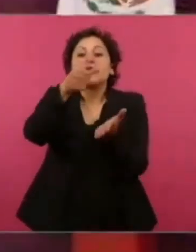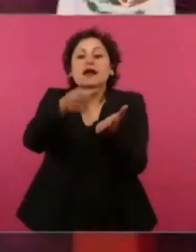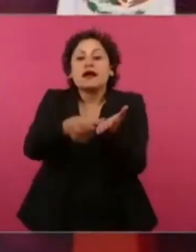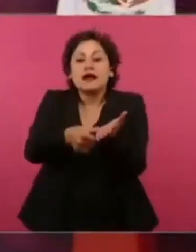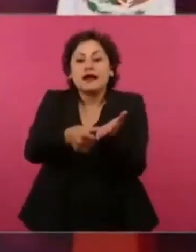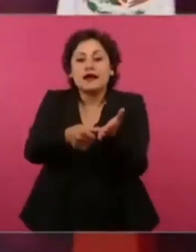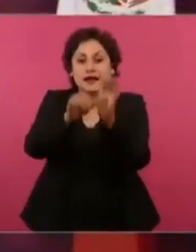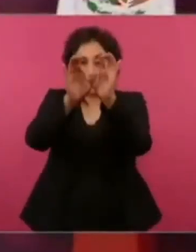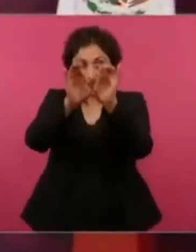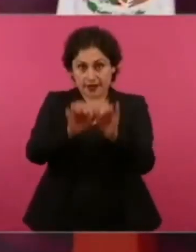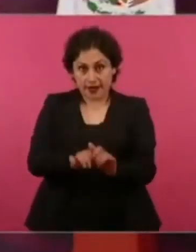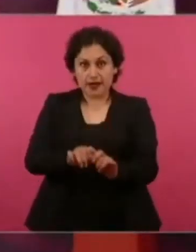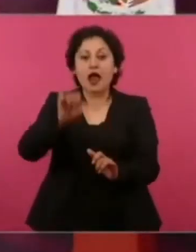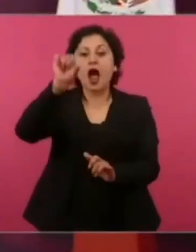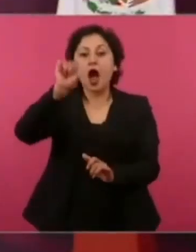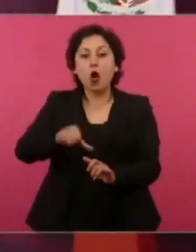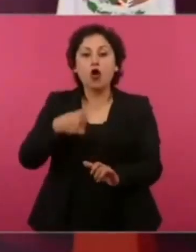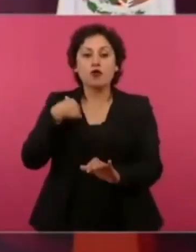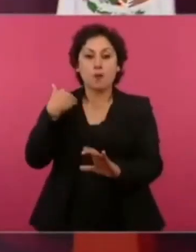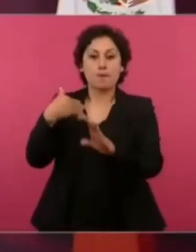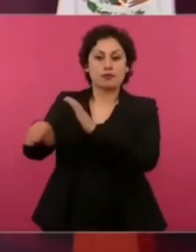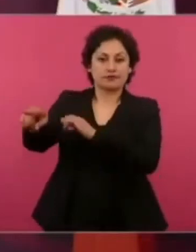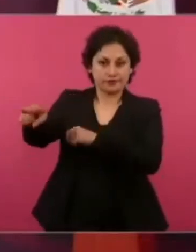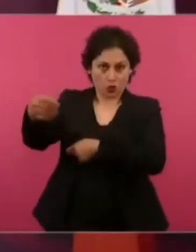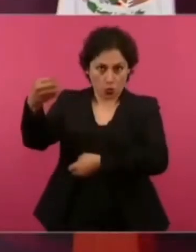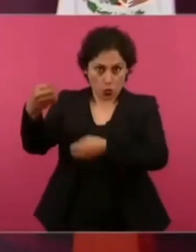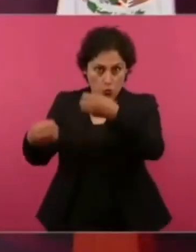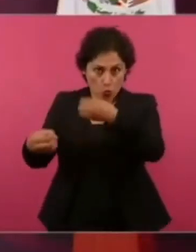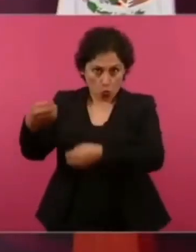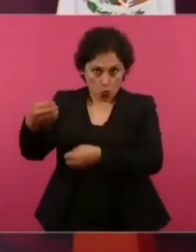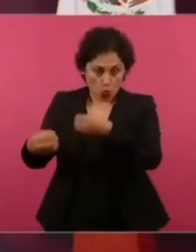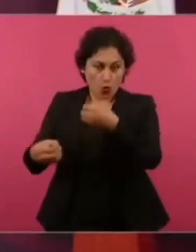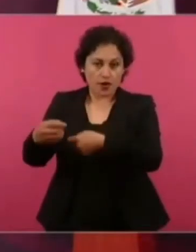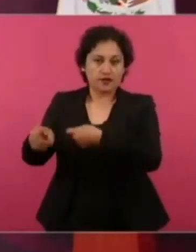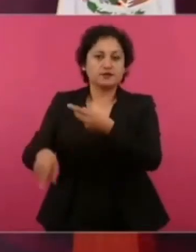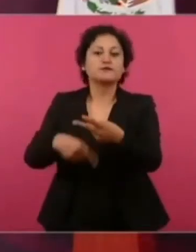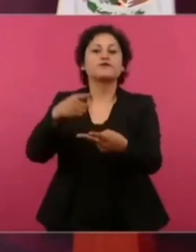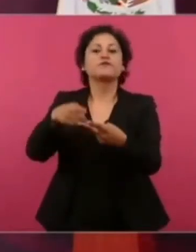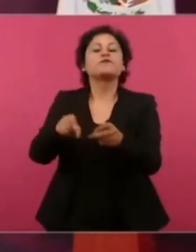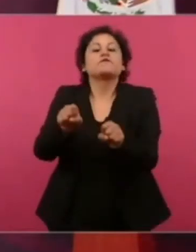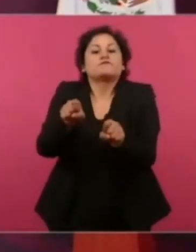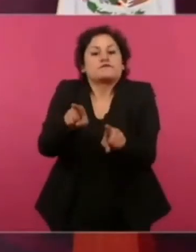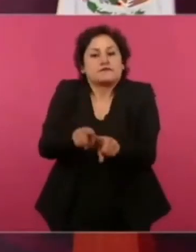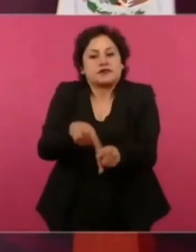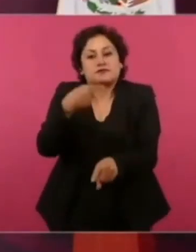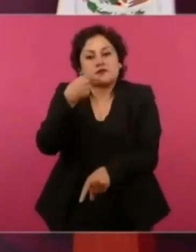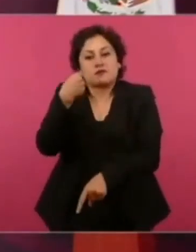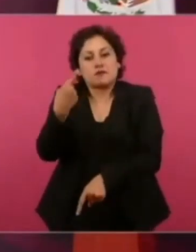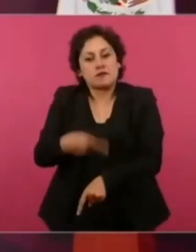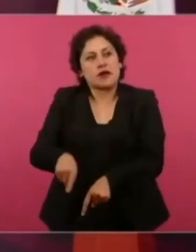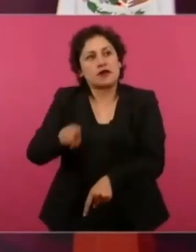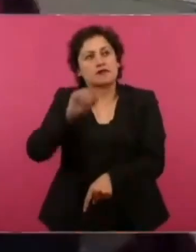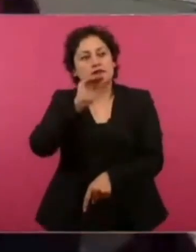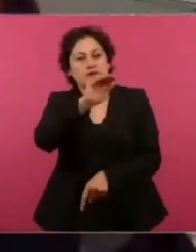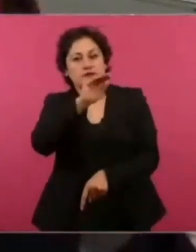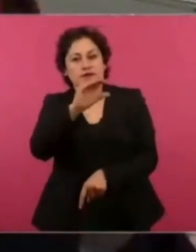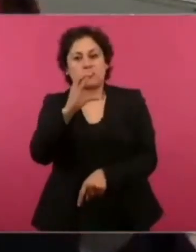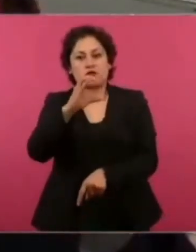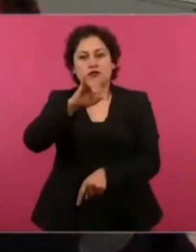juez y al Consejo de la Judicatura sobre esto, pero no se las voy a dejar